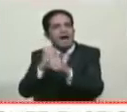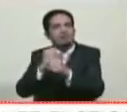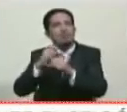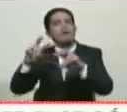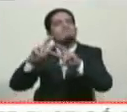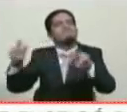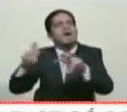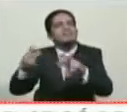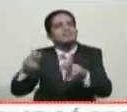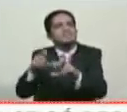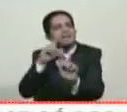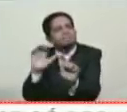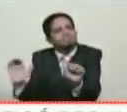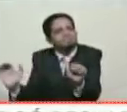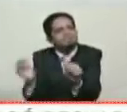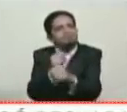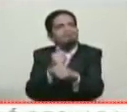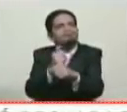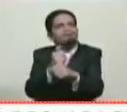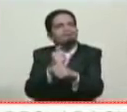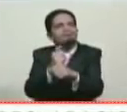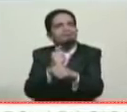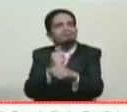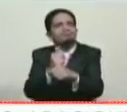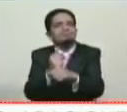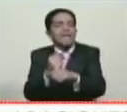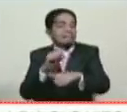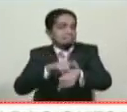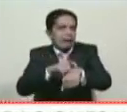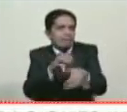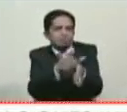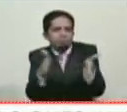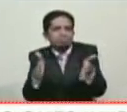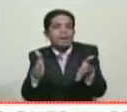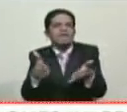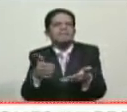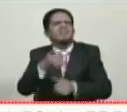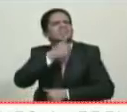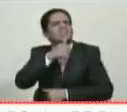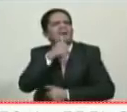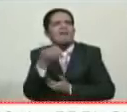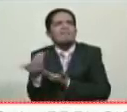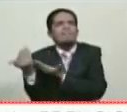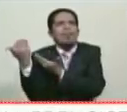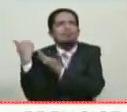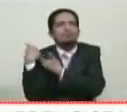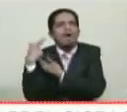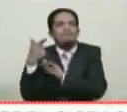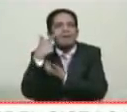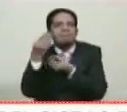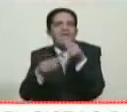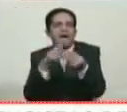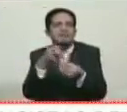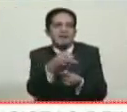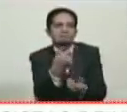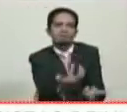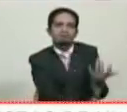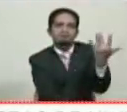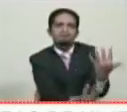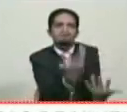para determinar en la mayor brevedad posible la responsabilidad de quienes cometieron este acto